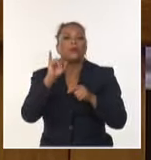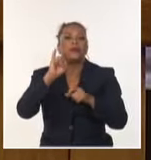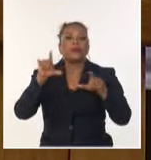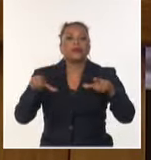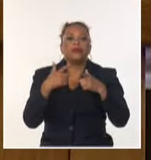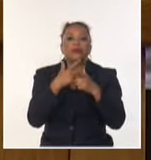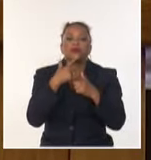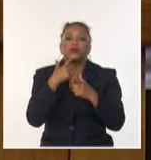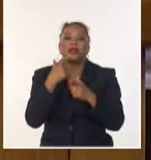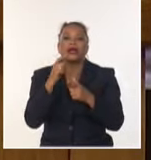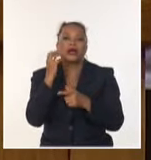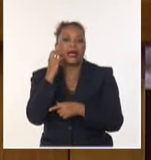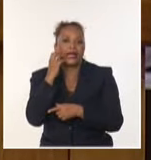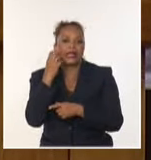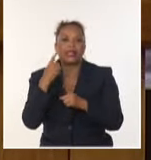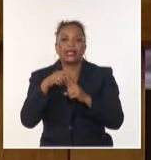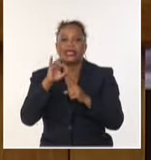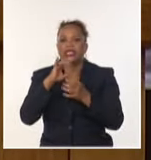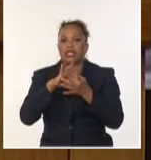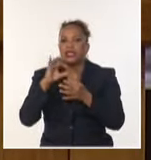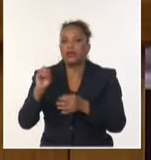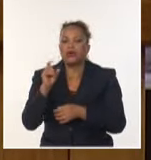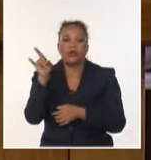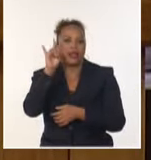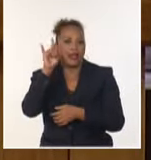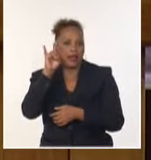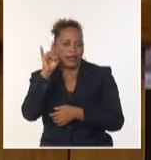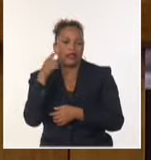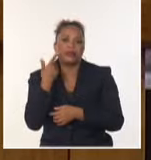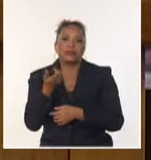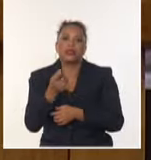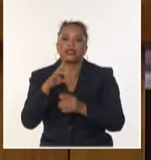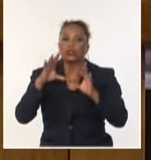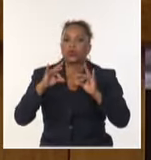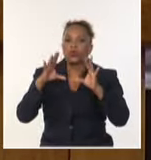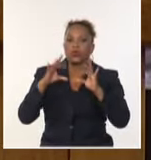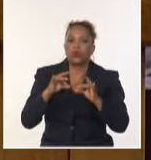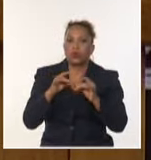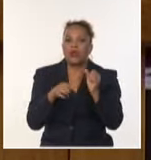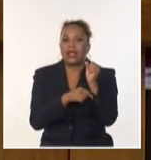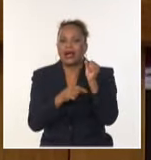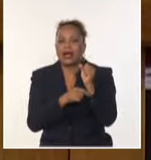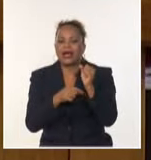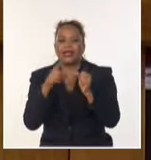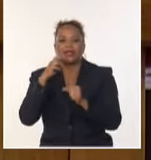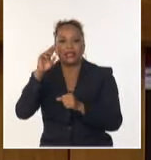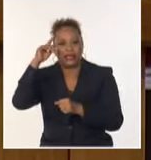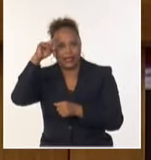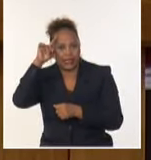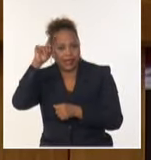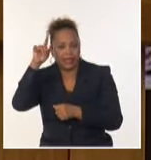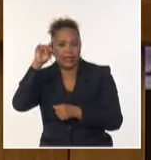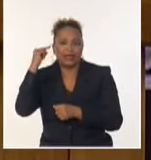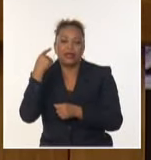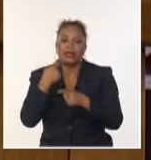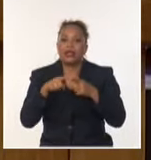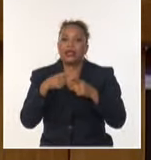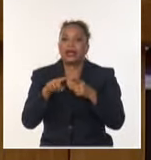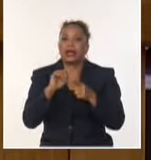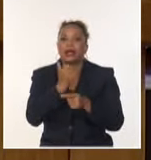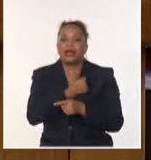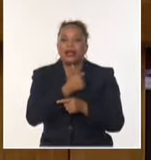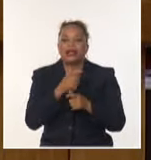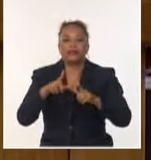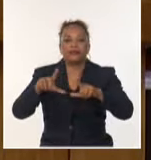trigo, la leche fluida, el yogur de soya, la carne deshuesada de res, la carne de cerdo en banda, las carnes